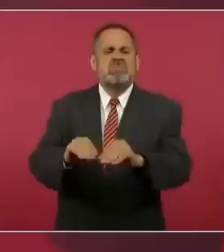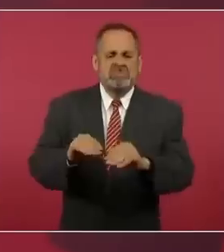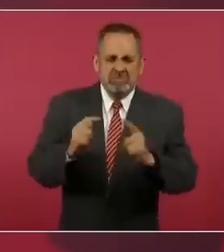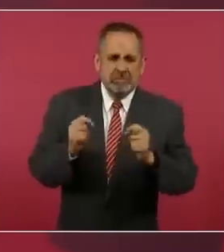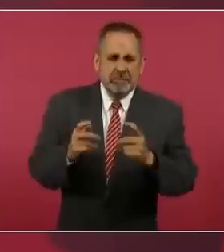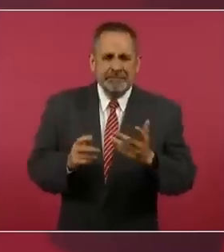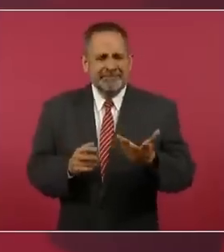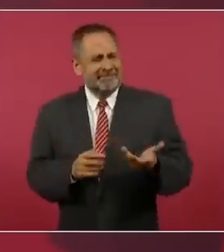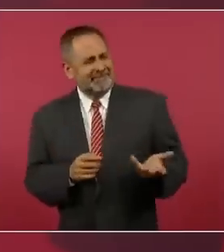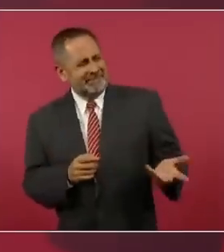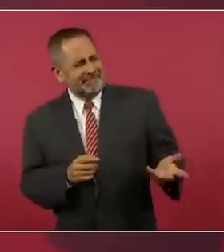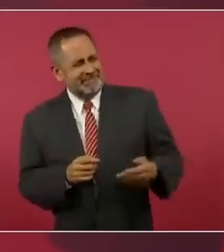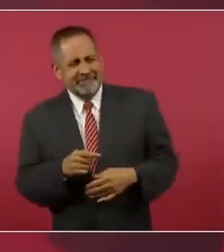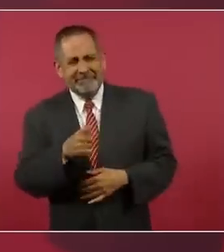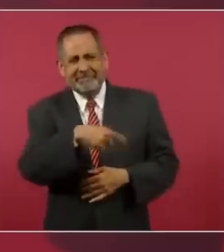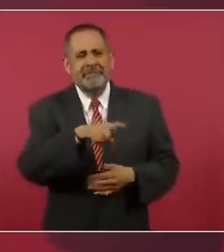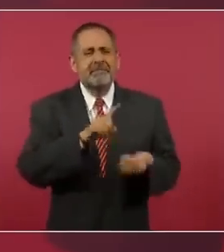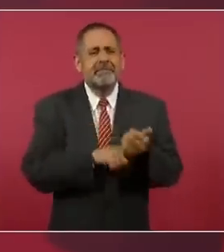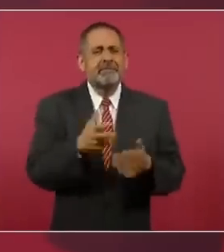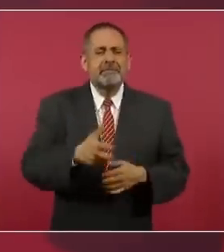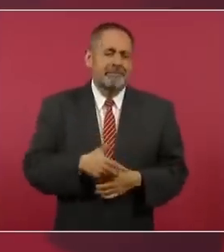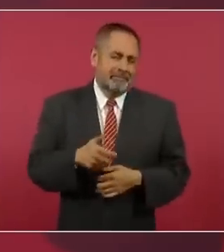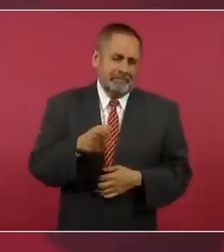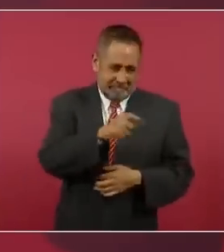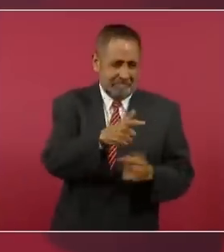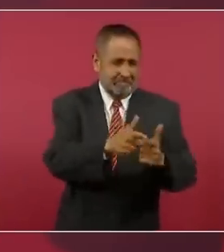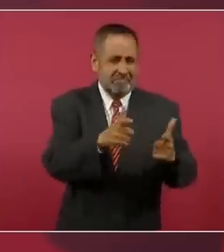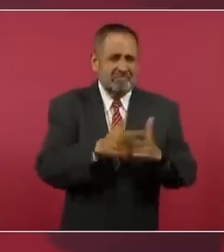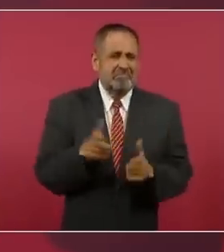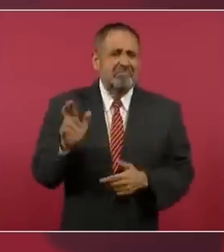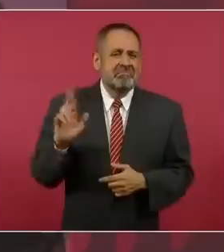lo hicieron los republicanos,